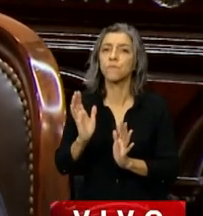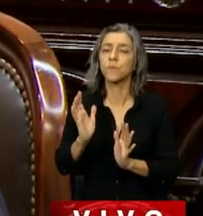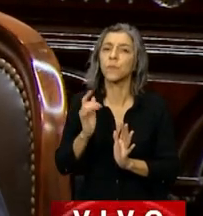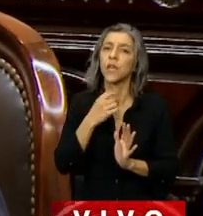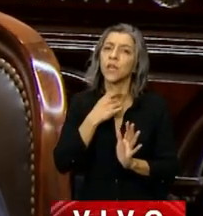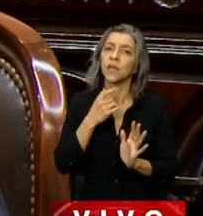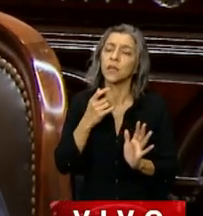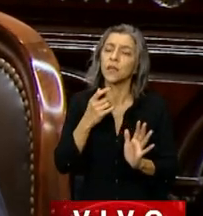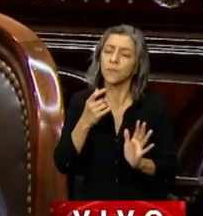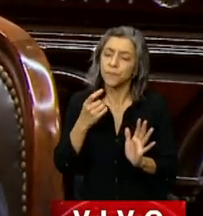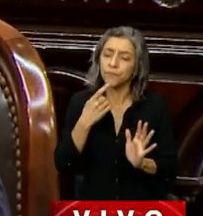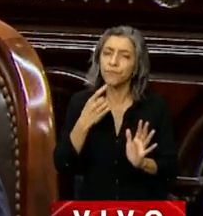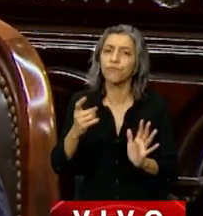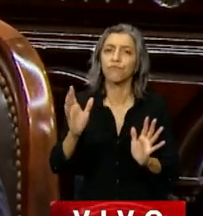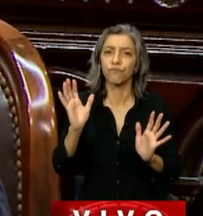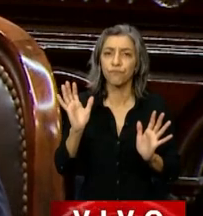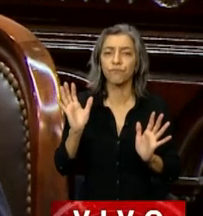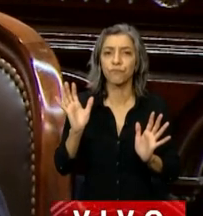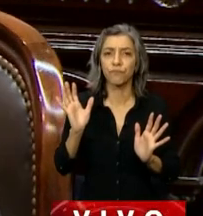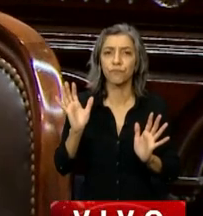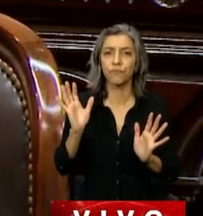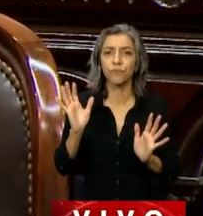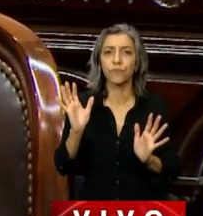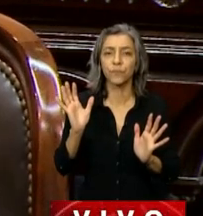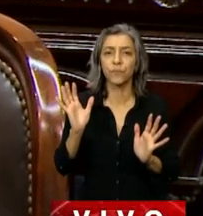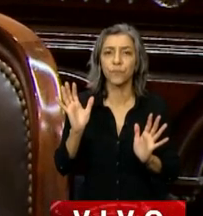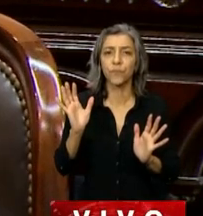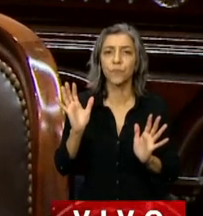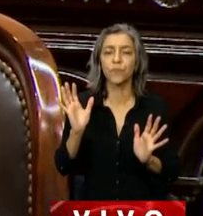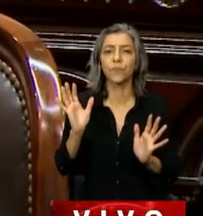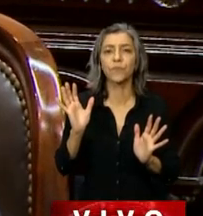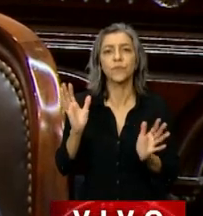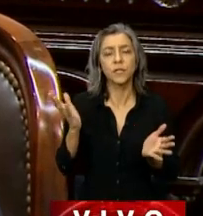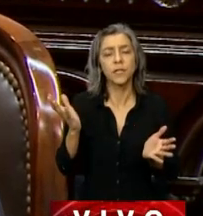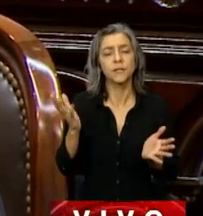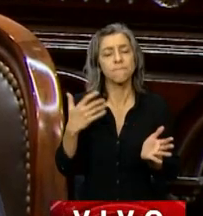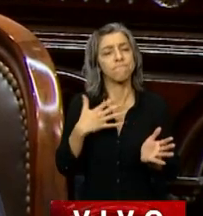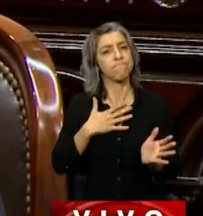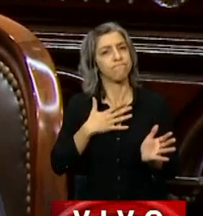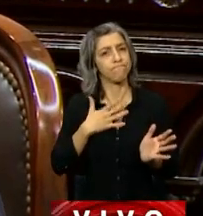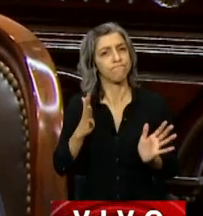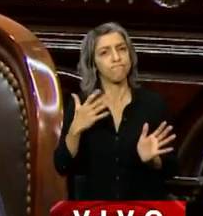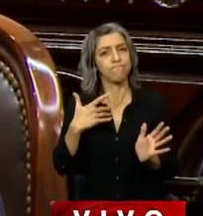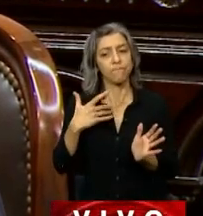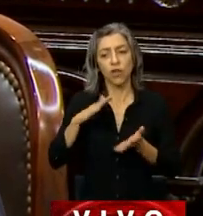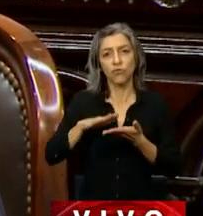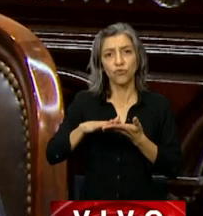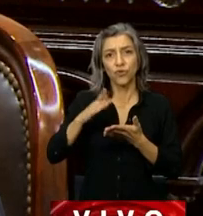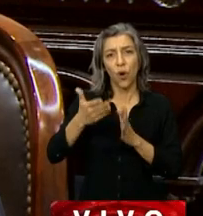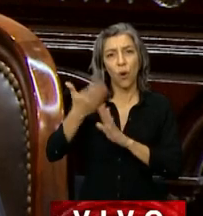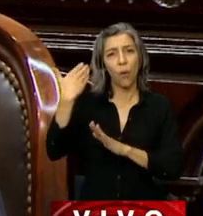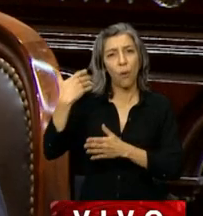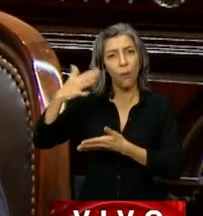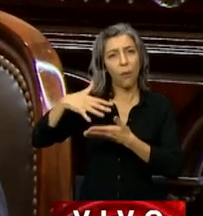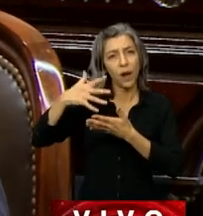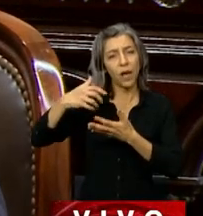de pasar de alto lo que es la violación del Acuerdo de Escazú.